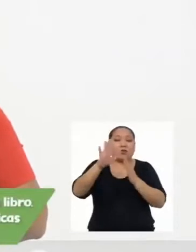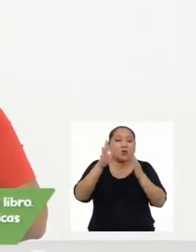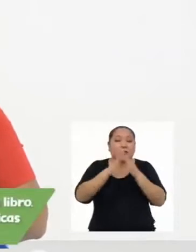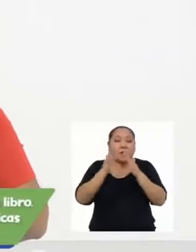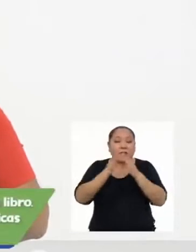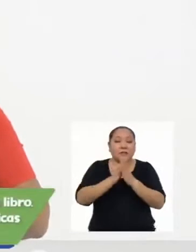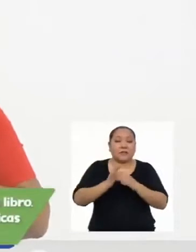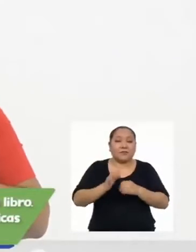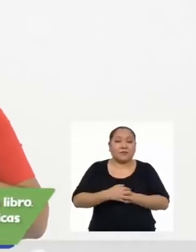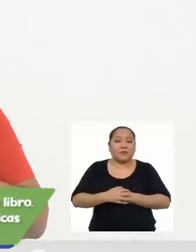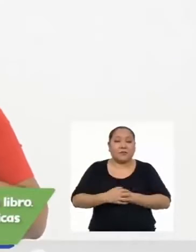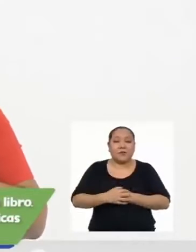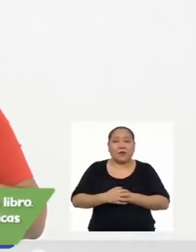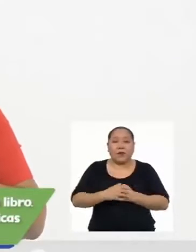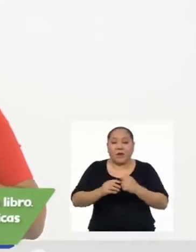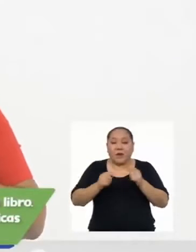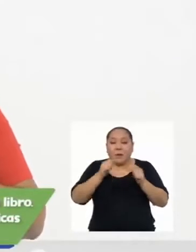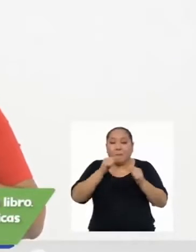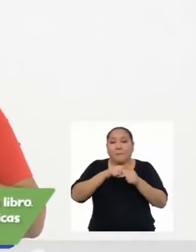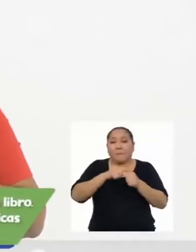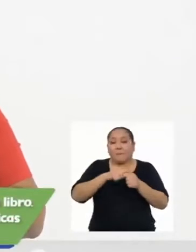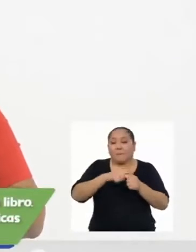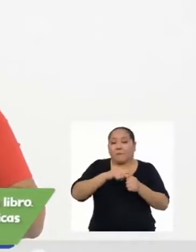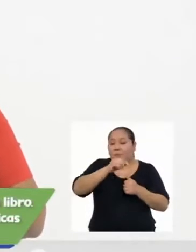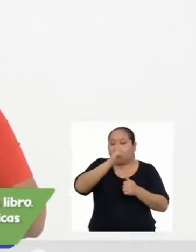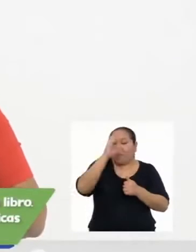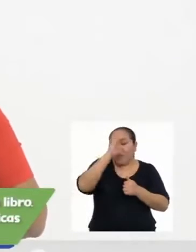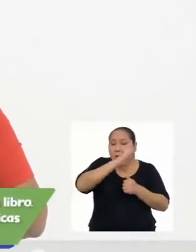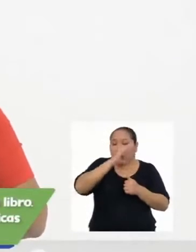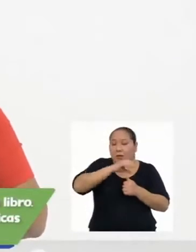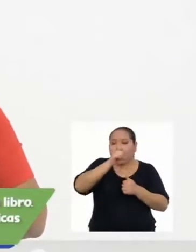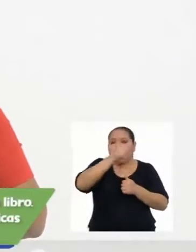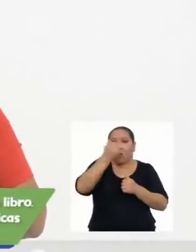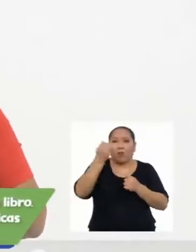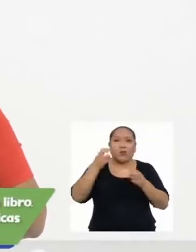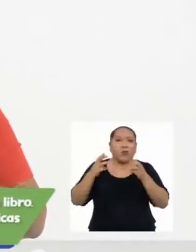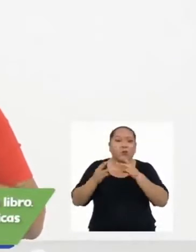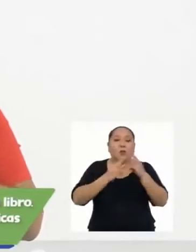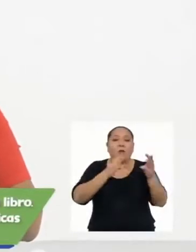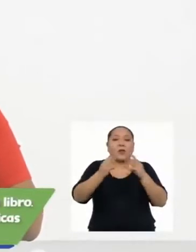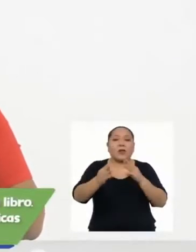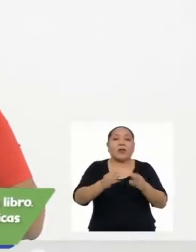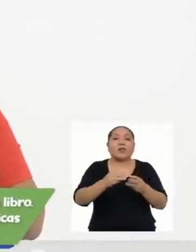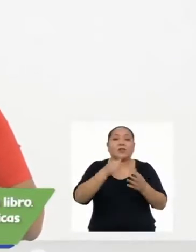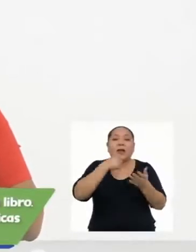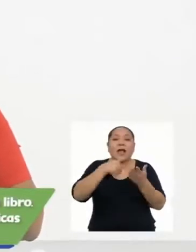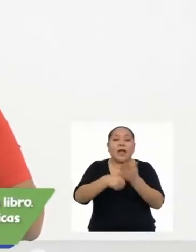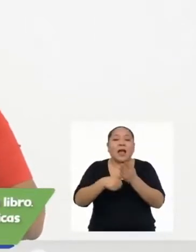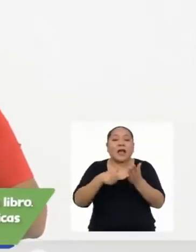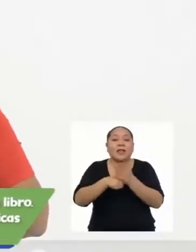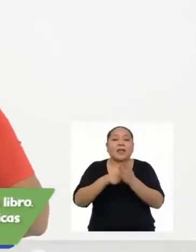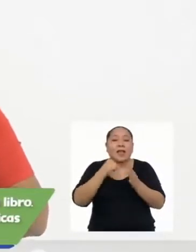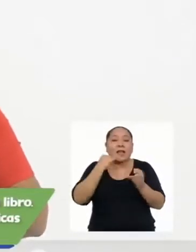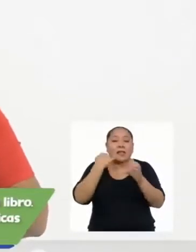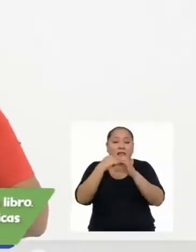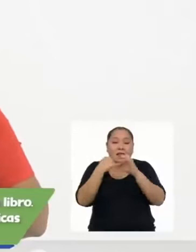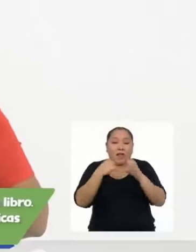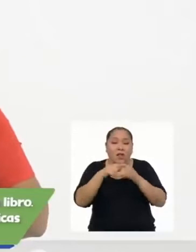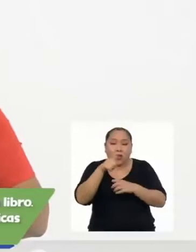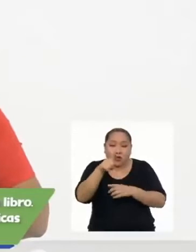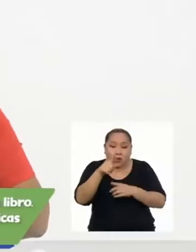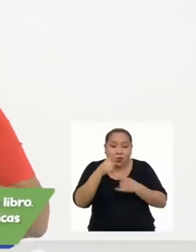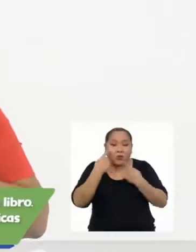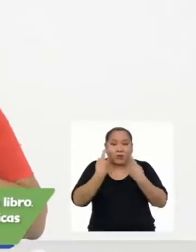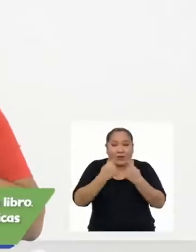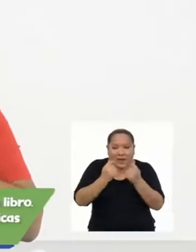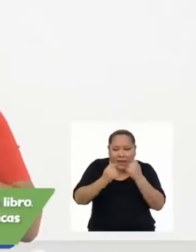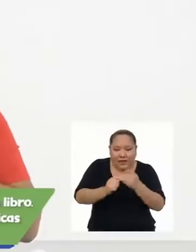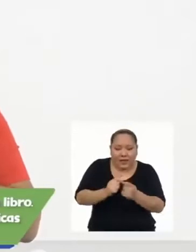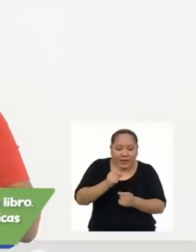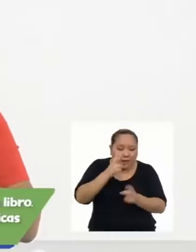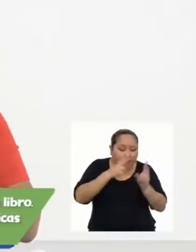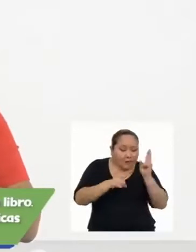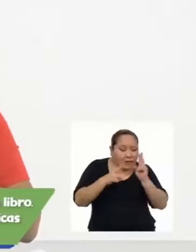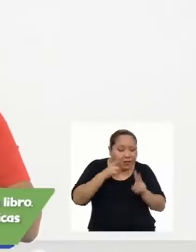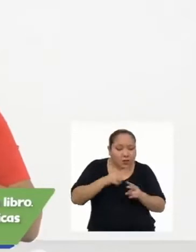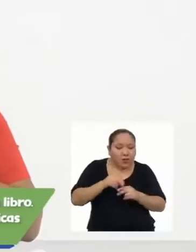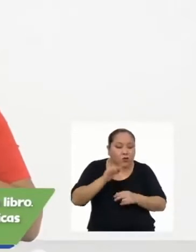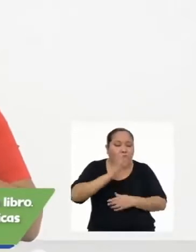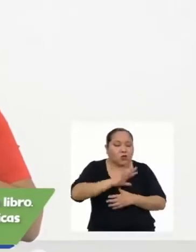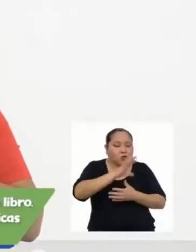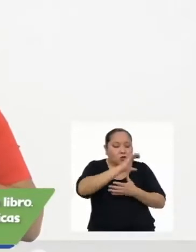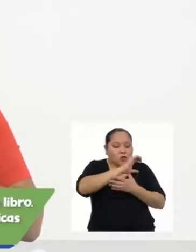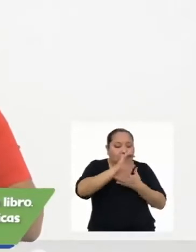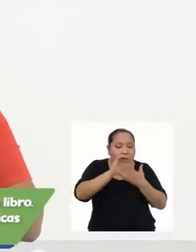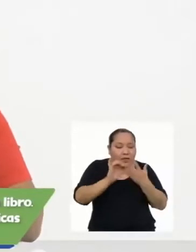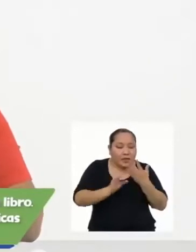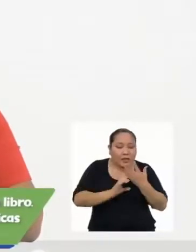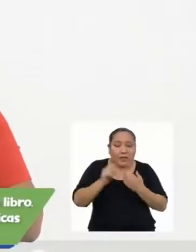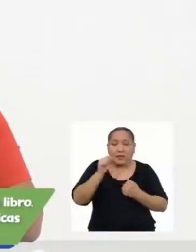Busca otros modelos de carta en internet o en algún libro y trata de reconocer tú mismo sus características